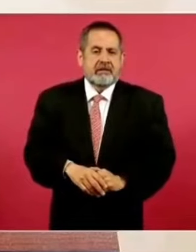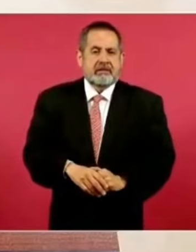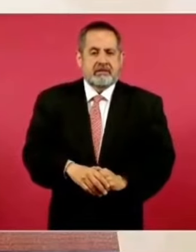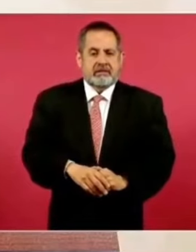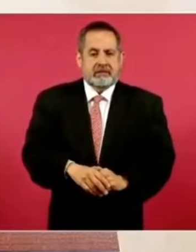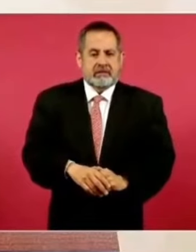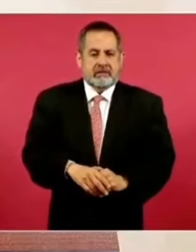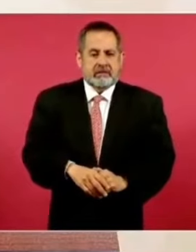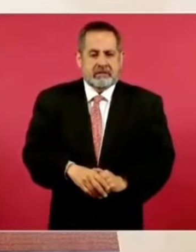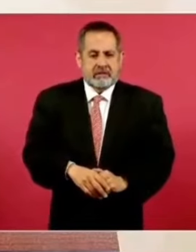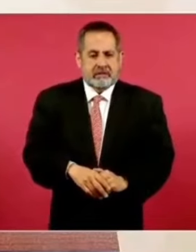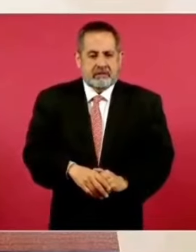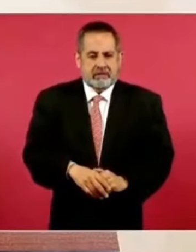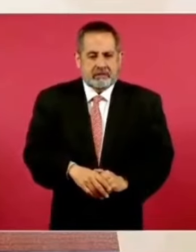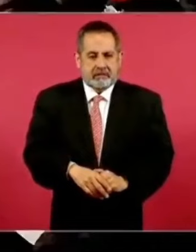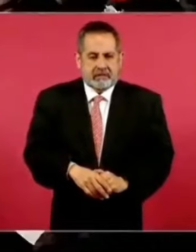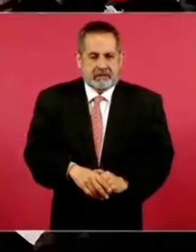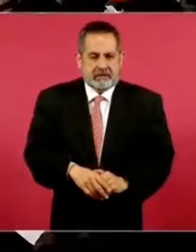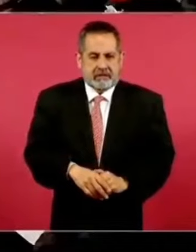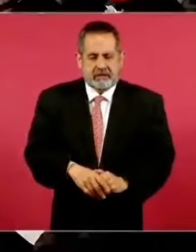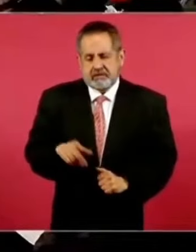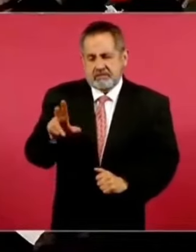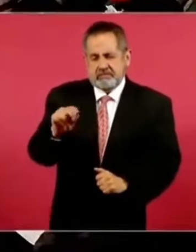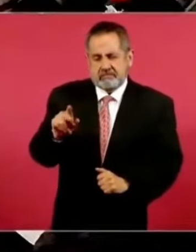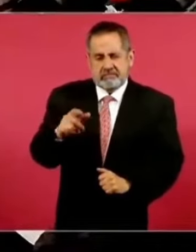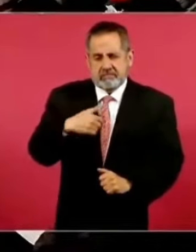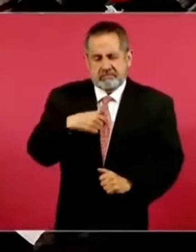¿Usted también se incluyó en esa comisión? No, yo no